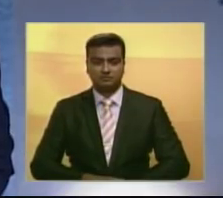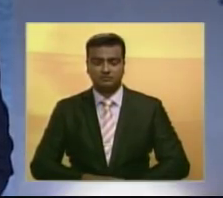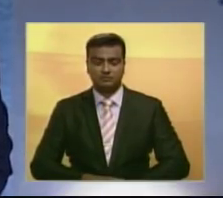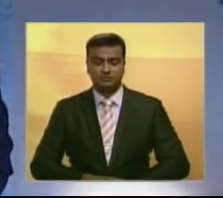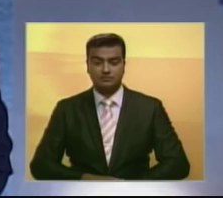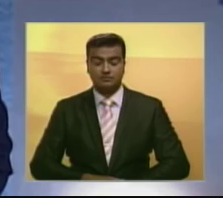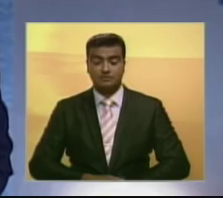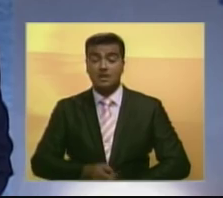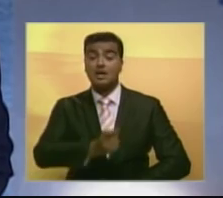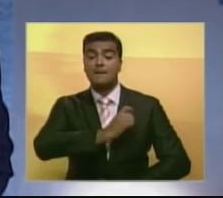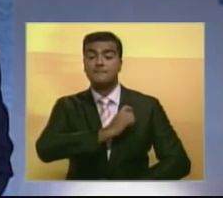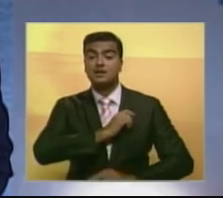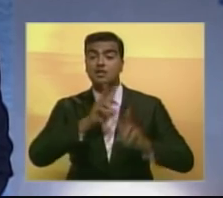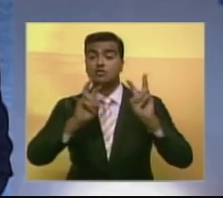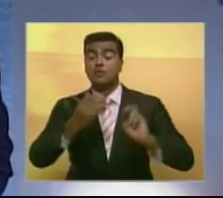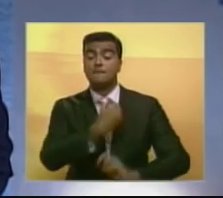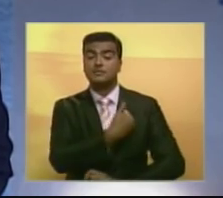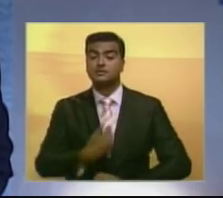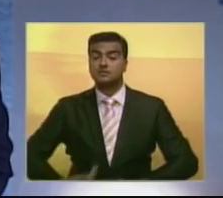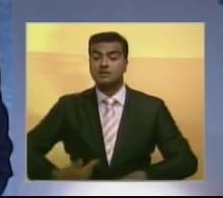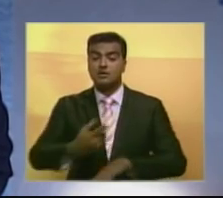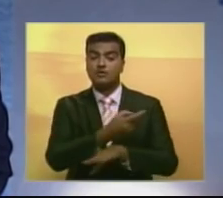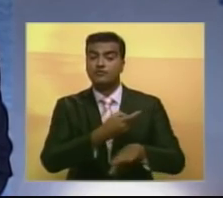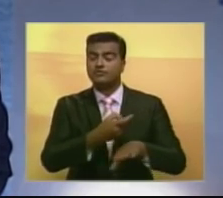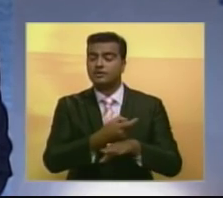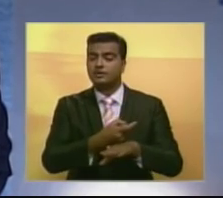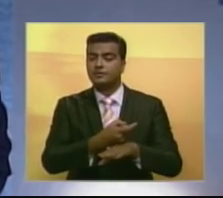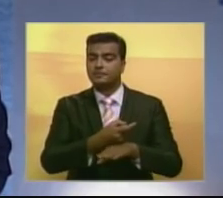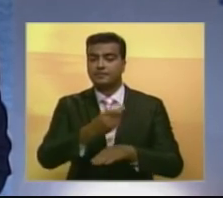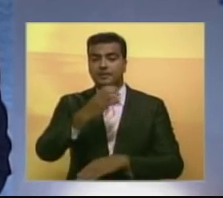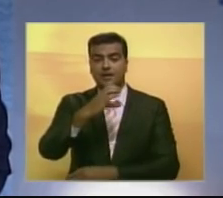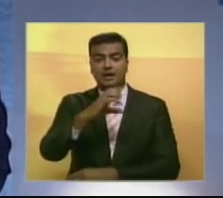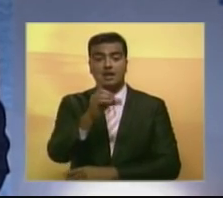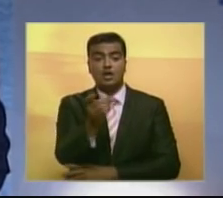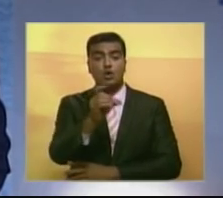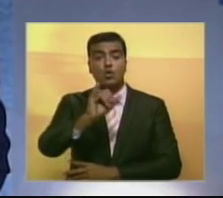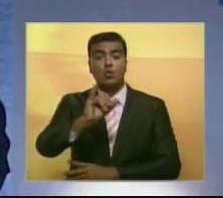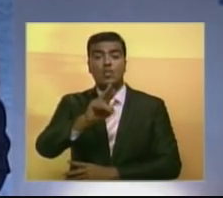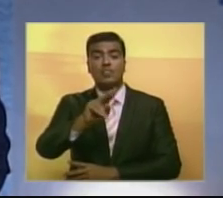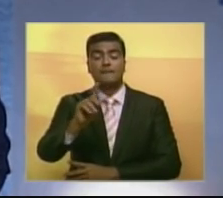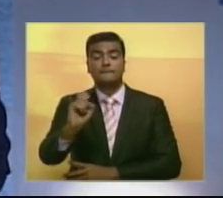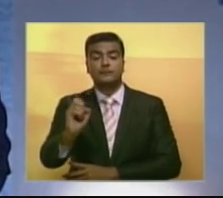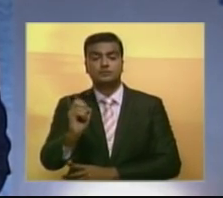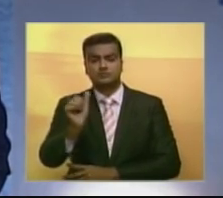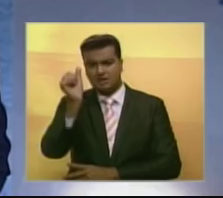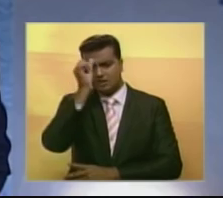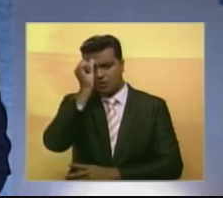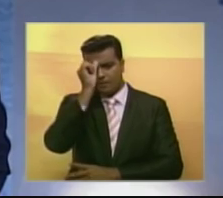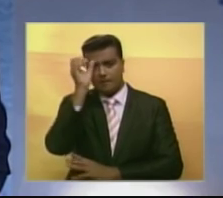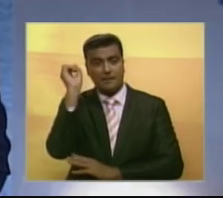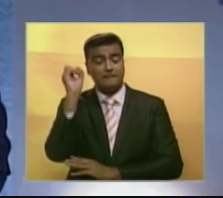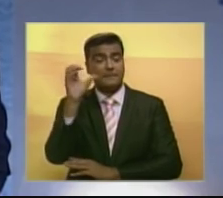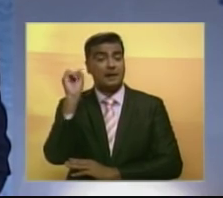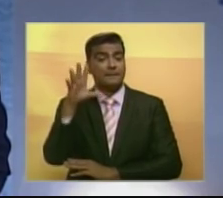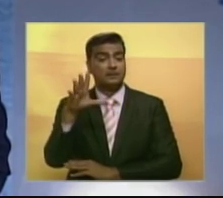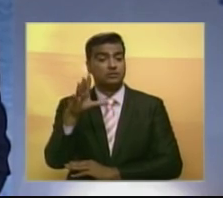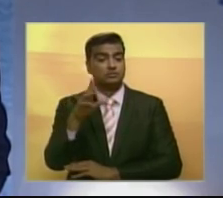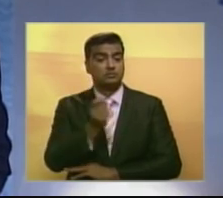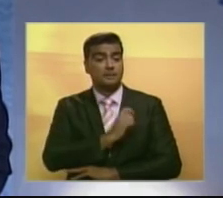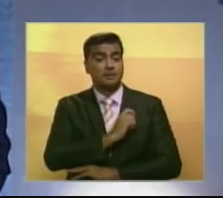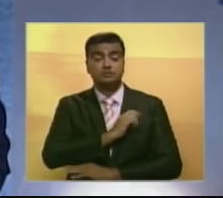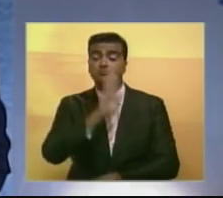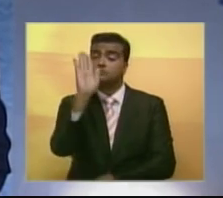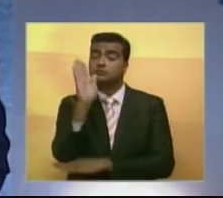En España, el nuevo presidente del gobierno de Cataluña, Carles Puigdemont, elegido este domingo por el Parlamento catalán, se